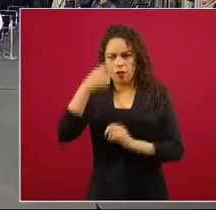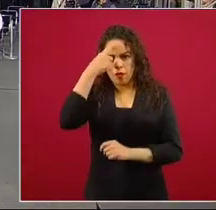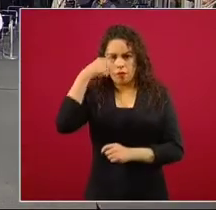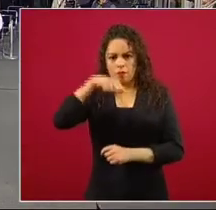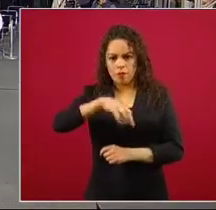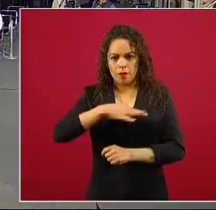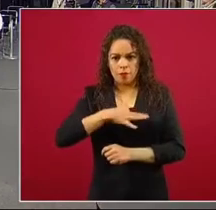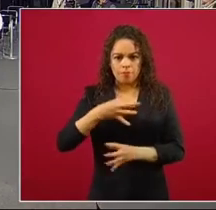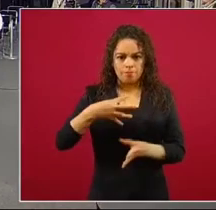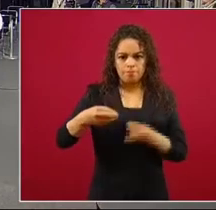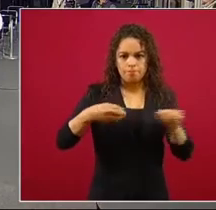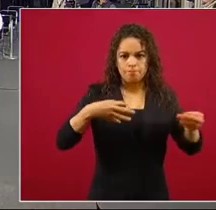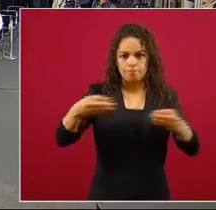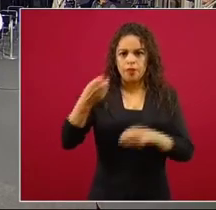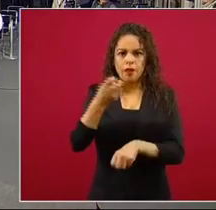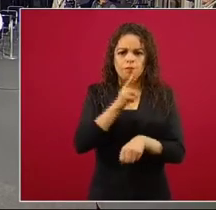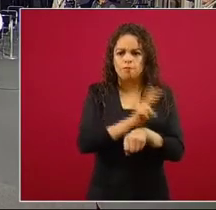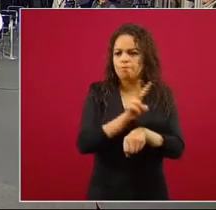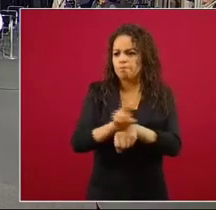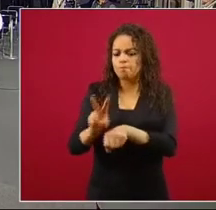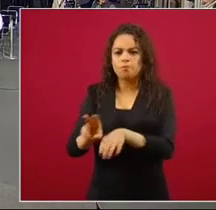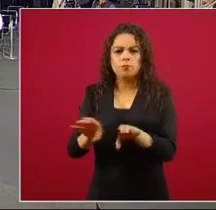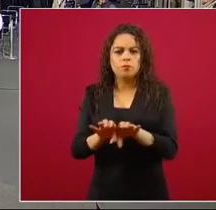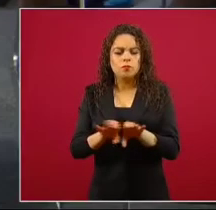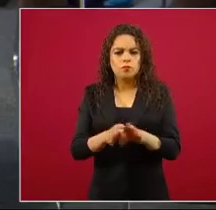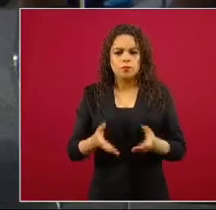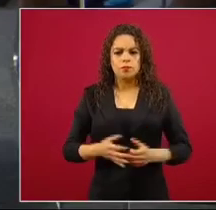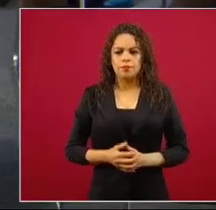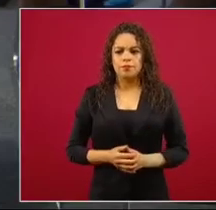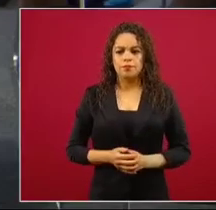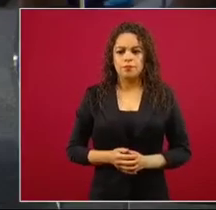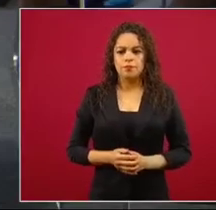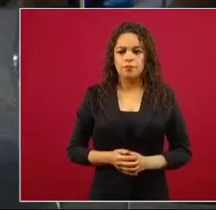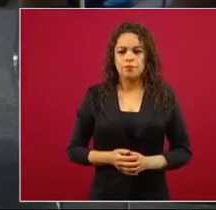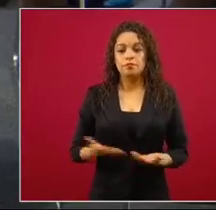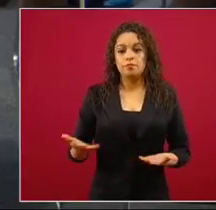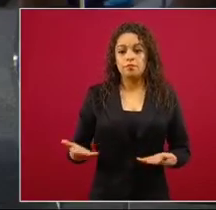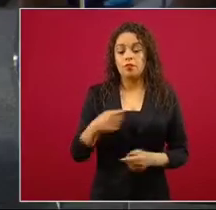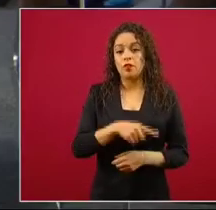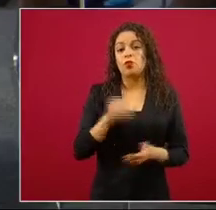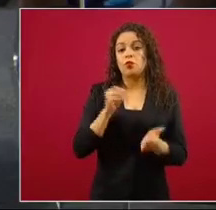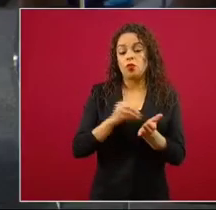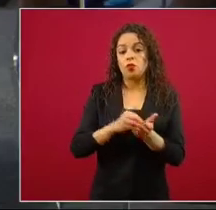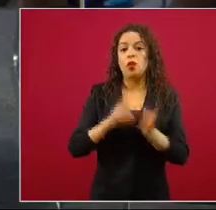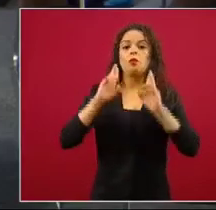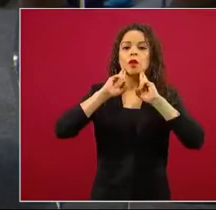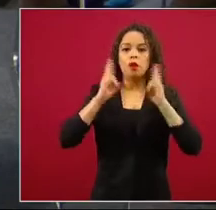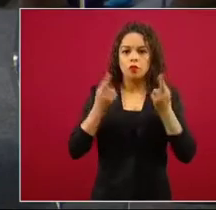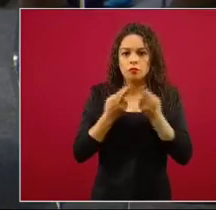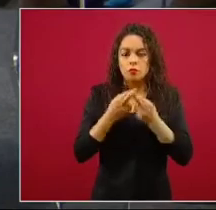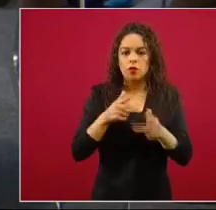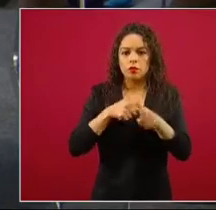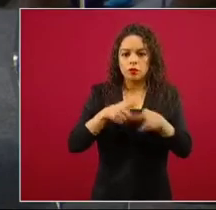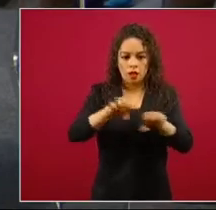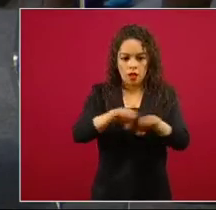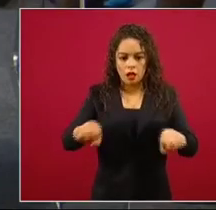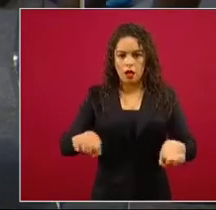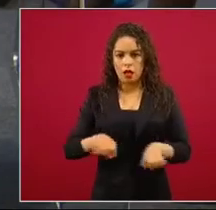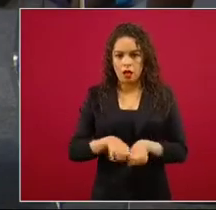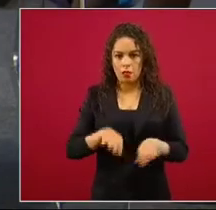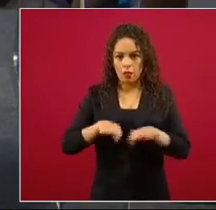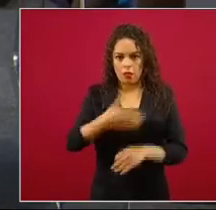¿Cómo están analizando este hecho? Perdón, no entiendo su pregunta. En el sentido de que todavía se siguen reuniendo en el gabinete y obviamente han